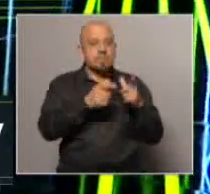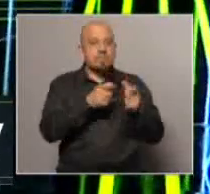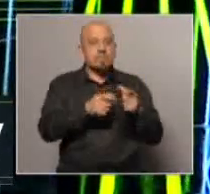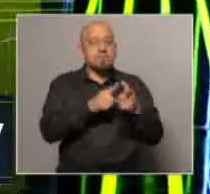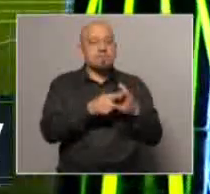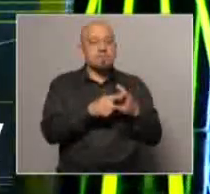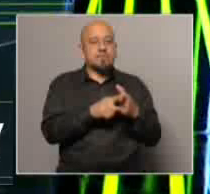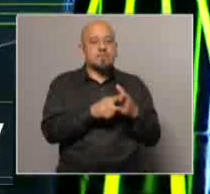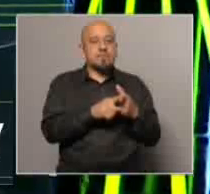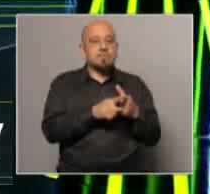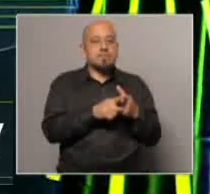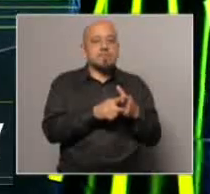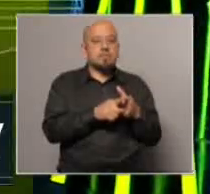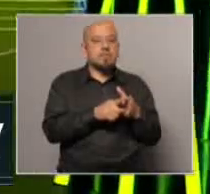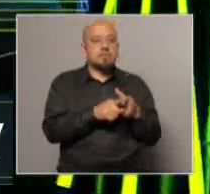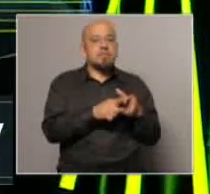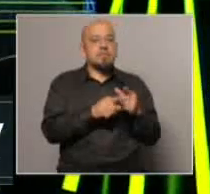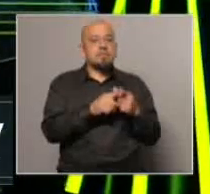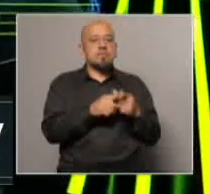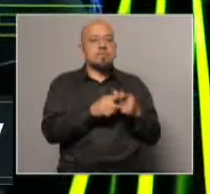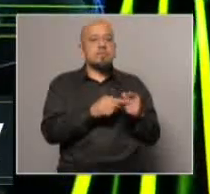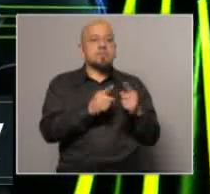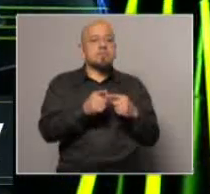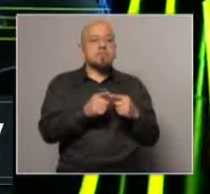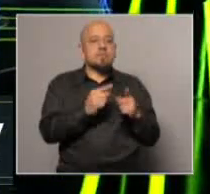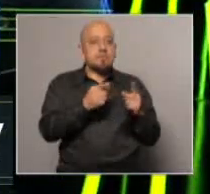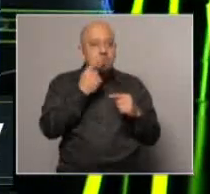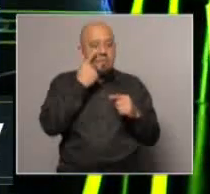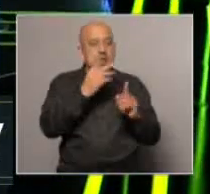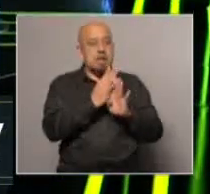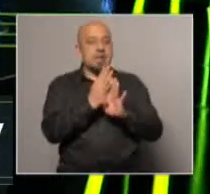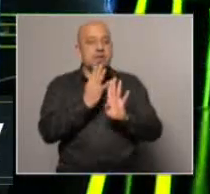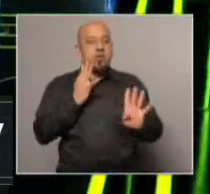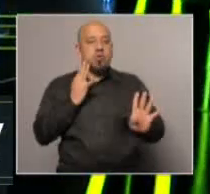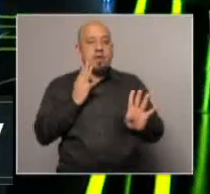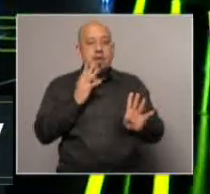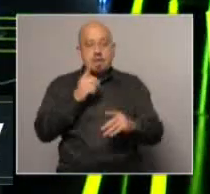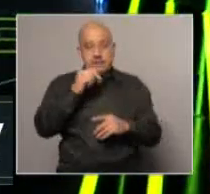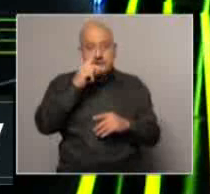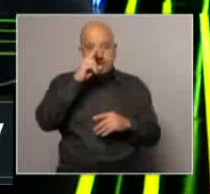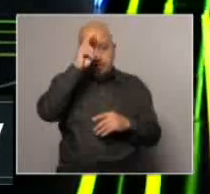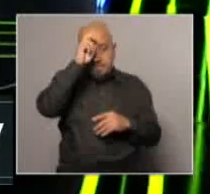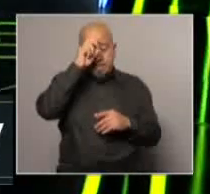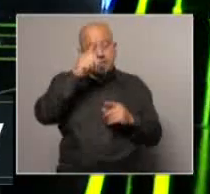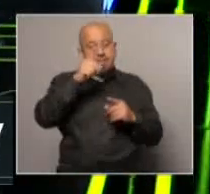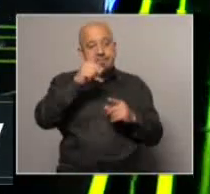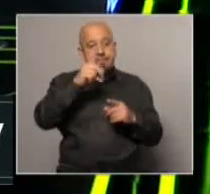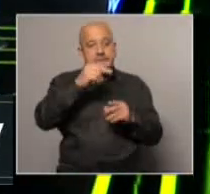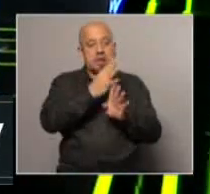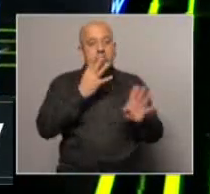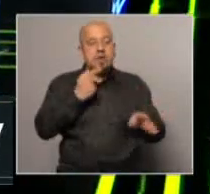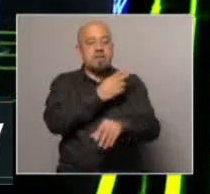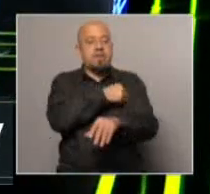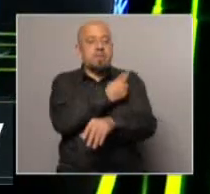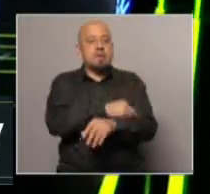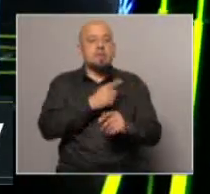empieza a tener uso, digamos, del cannabis, ¿no? Y esto se ve en las colas de las farmacias, se ve en los clubes de cannabis,